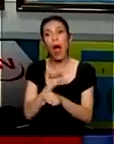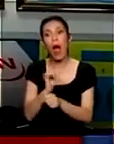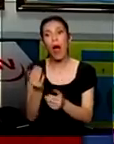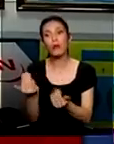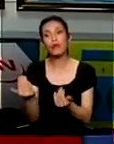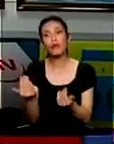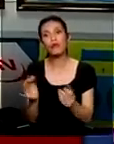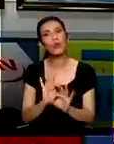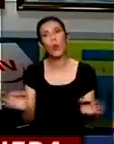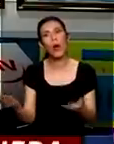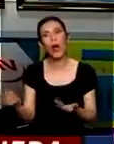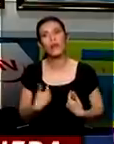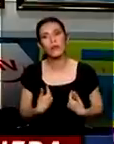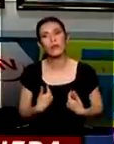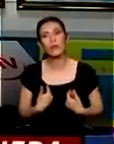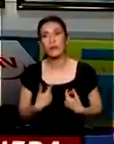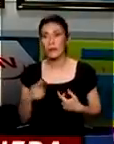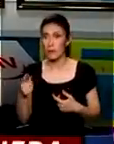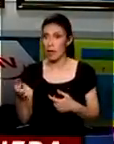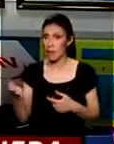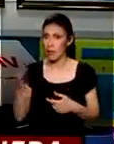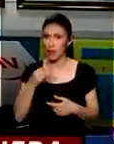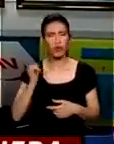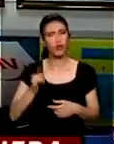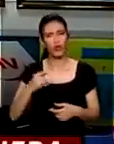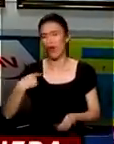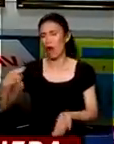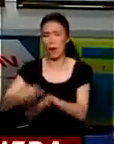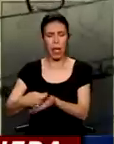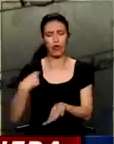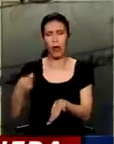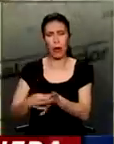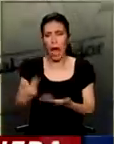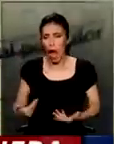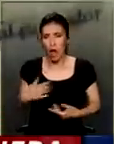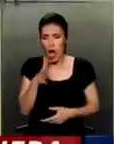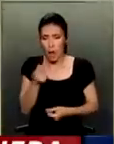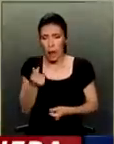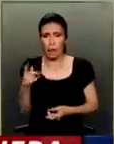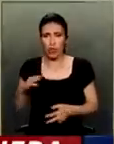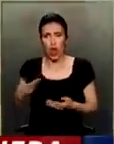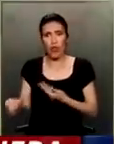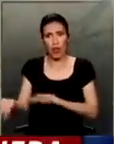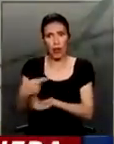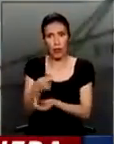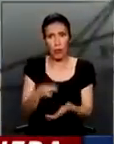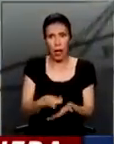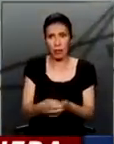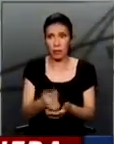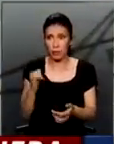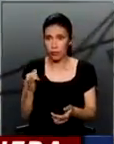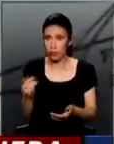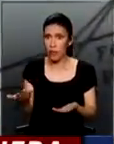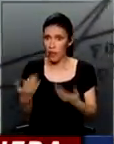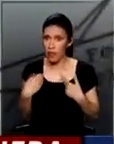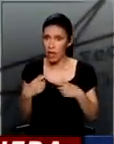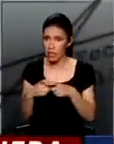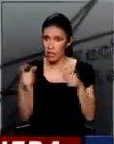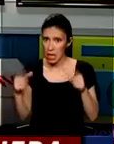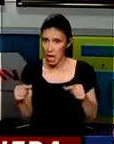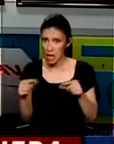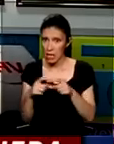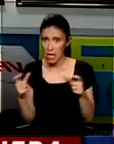ha reiterado en varias ocasiones que nos va a pagar, que ahora no tiene el dinero. De hecho, nos ha dado cheques con firma disconforme, un cheque